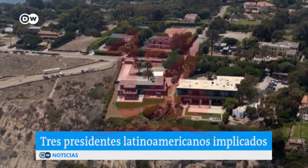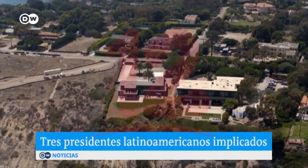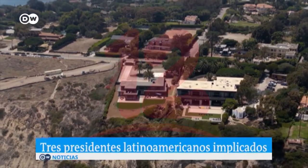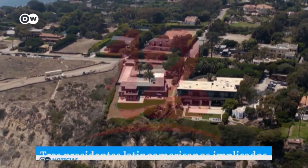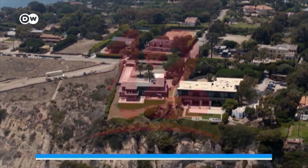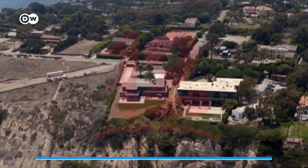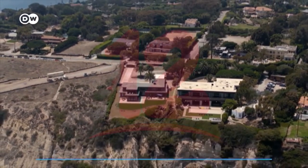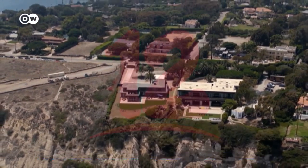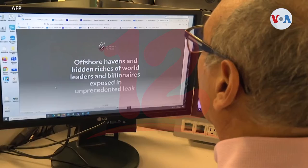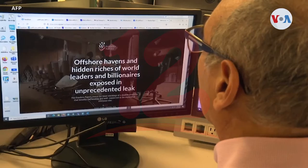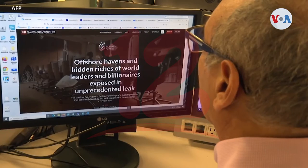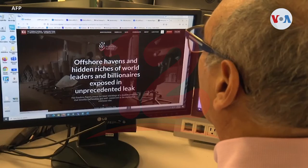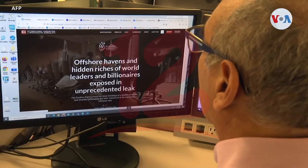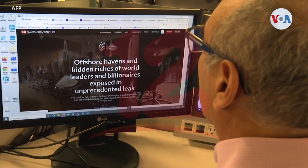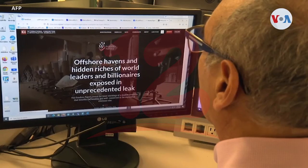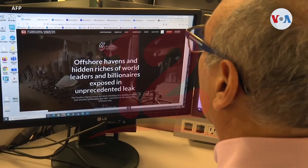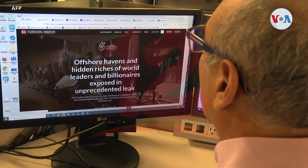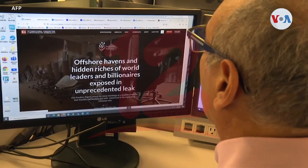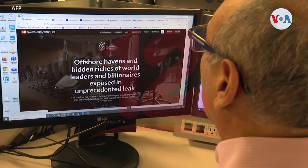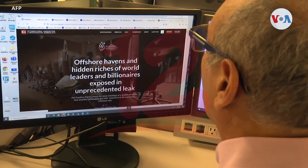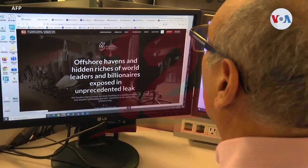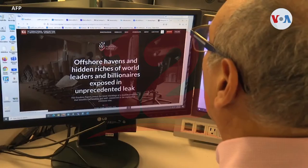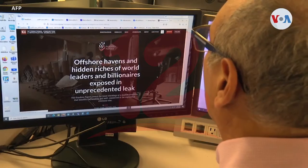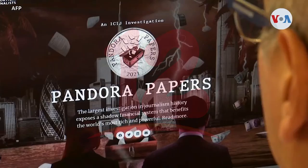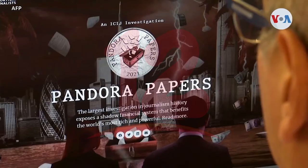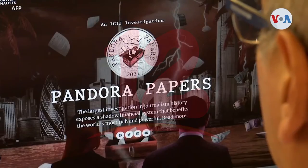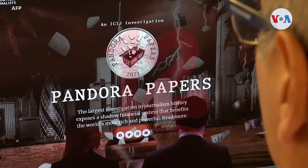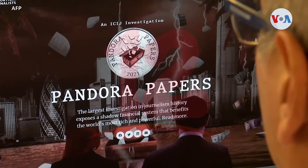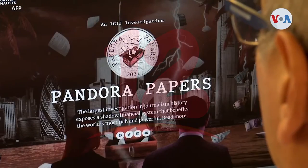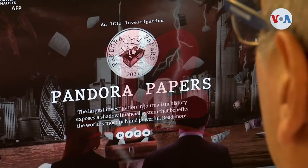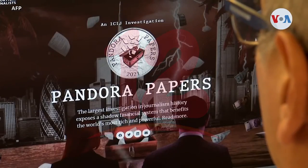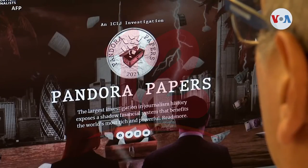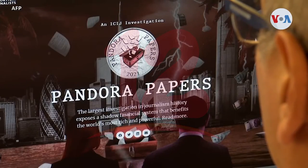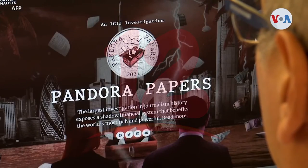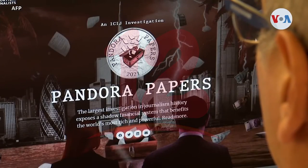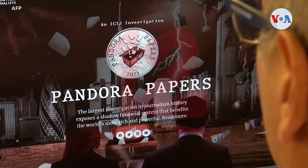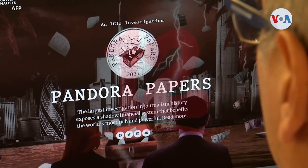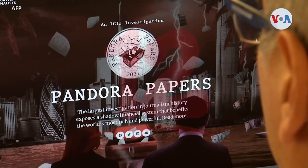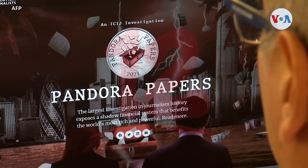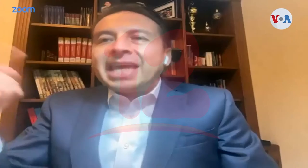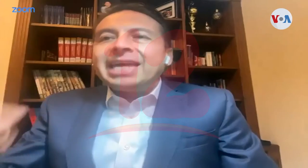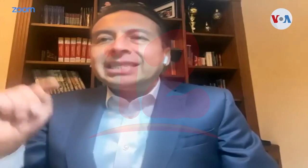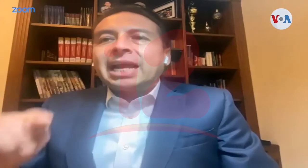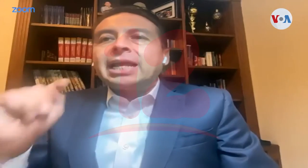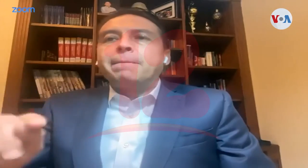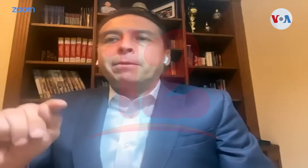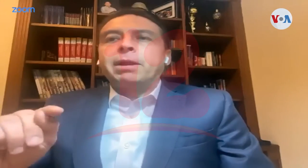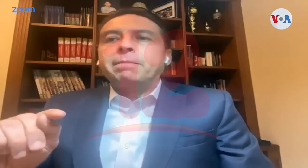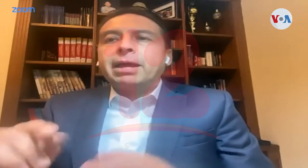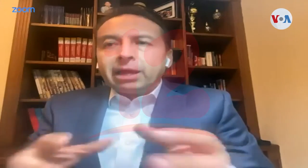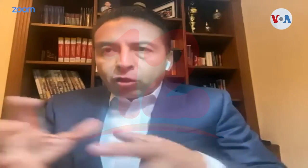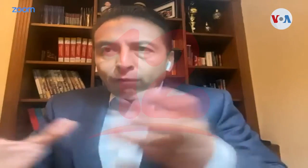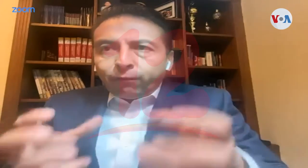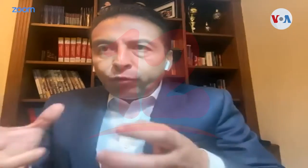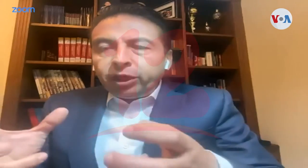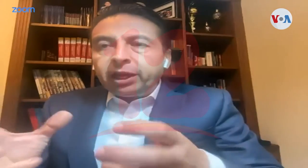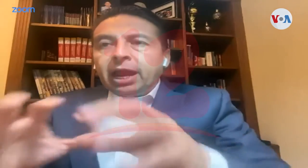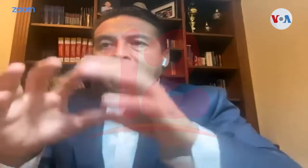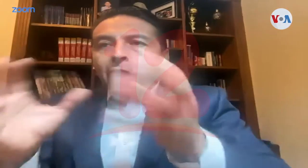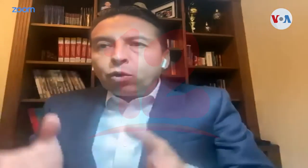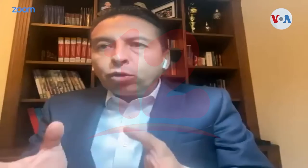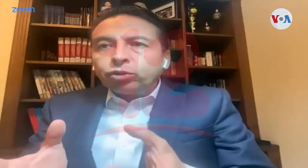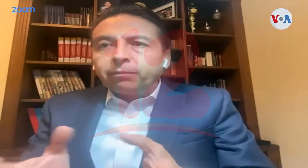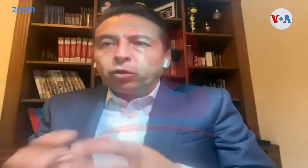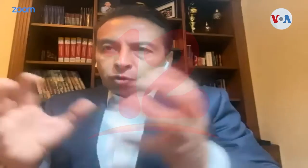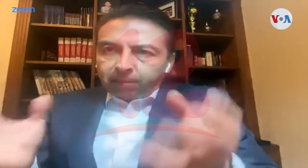inversión es lícita y paga impuestos no tiene por qué ser satanizada y ahí está el gran problema confundir